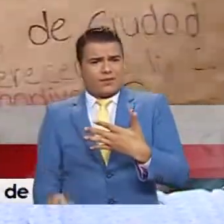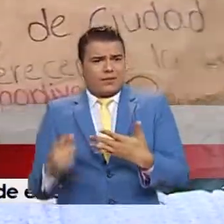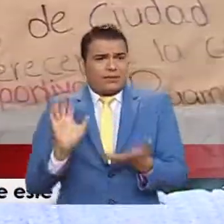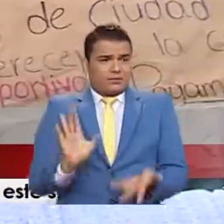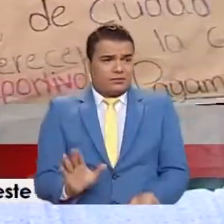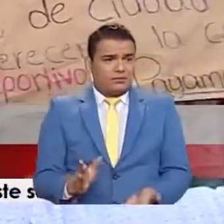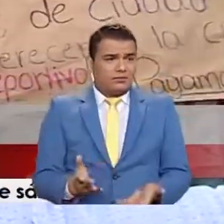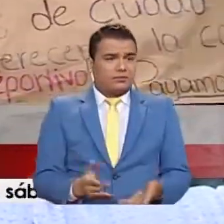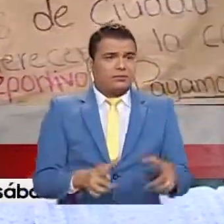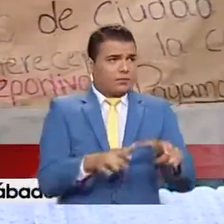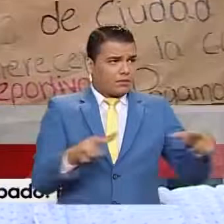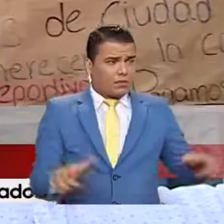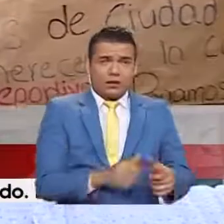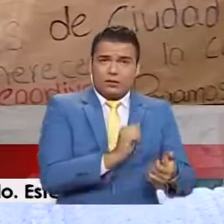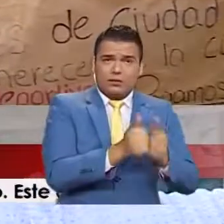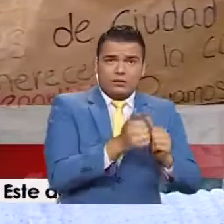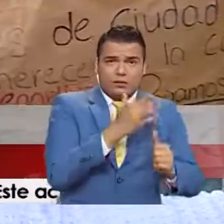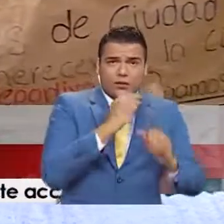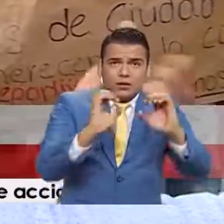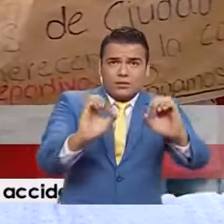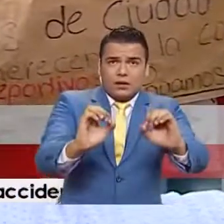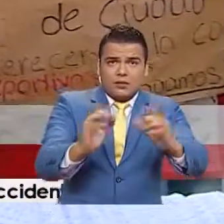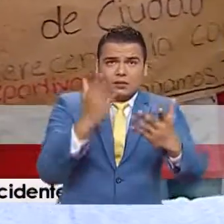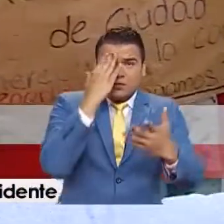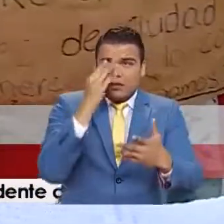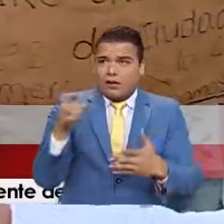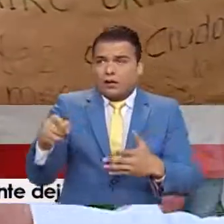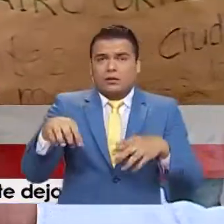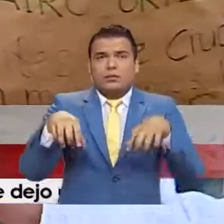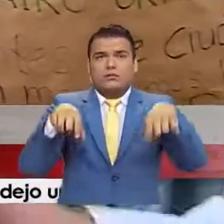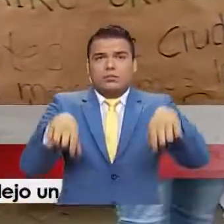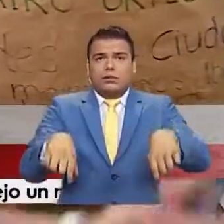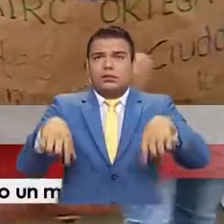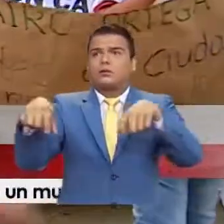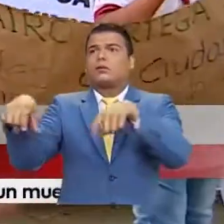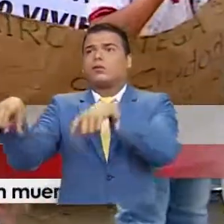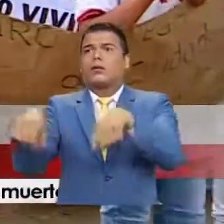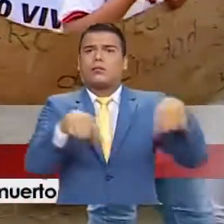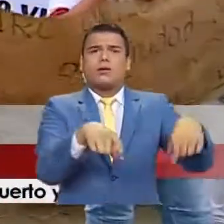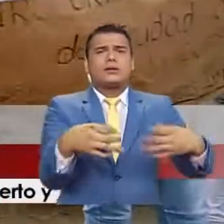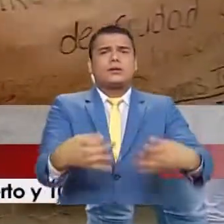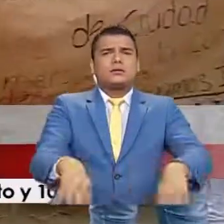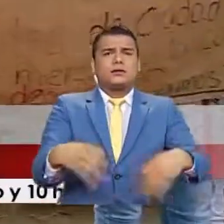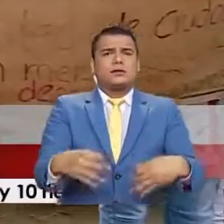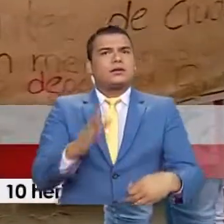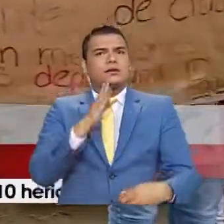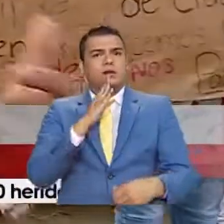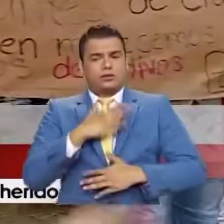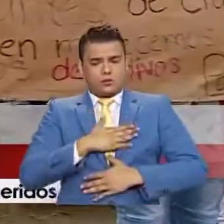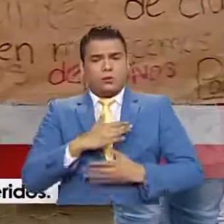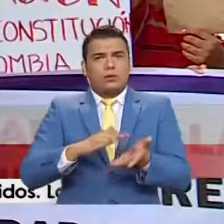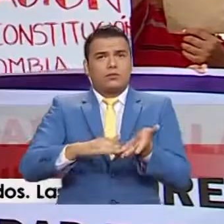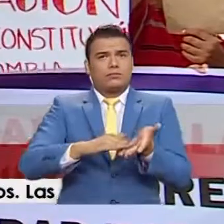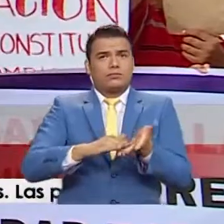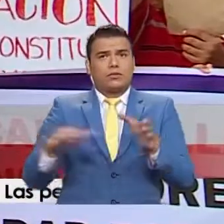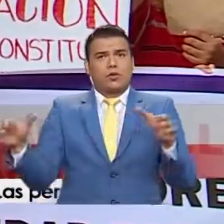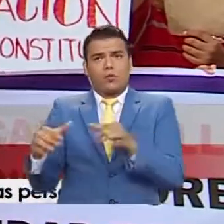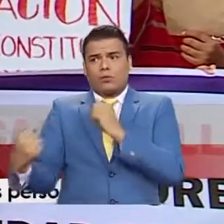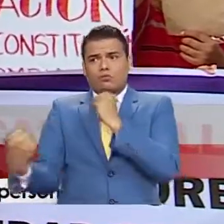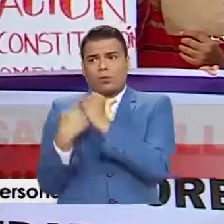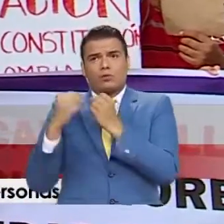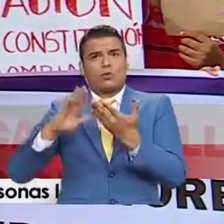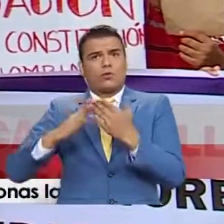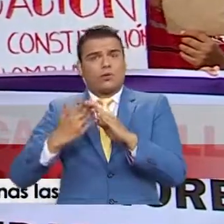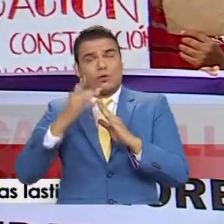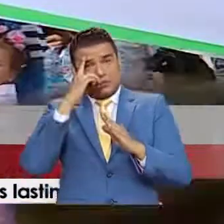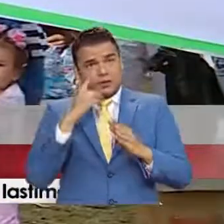escenarios deportivos no existen acá. Si usted ve aquí, aquí hay tres canchas en puros tarugos, hechas por esta persona que está aquí y por la comunidad. Esperan